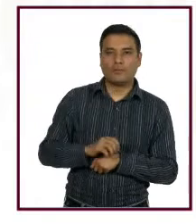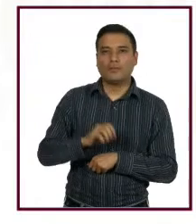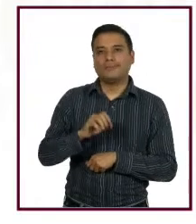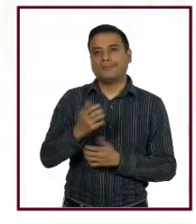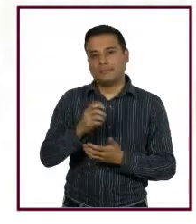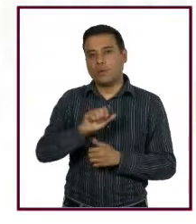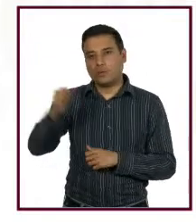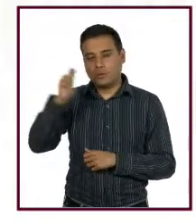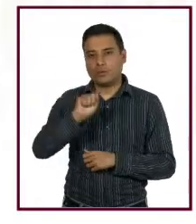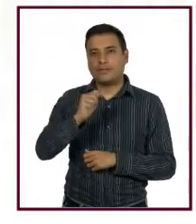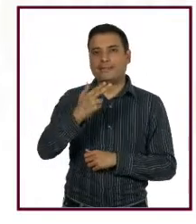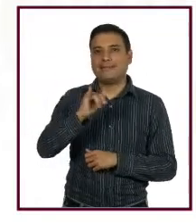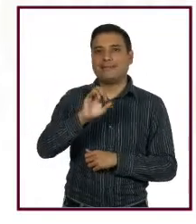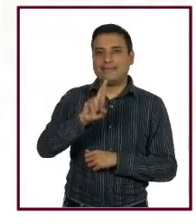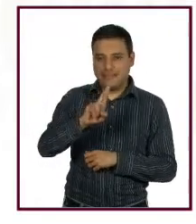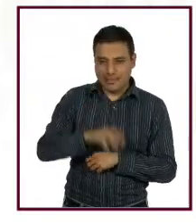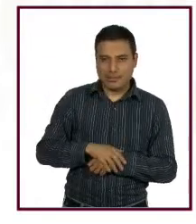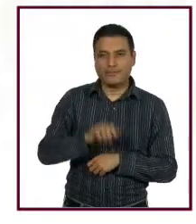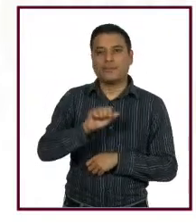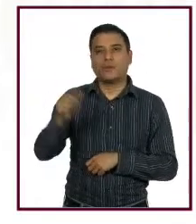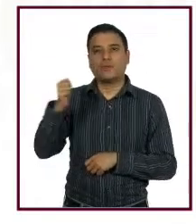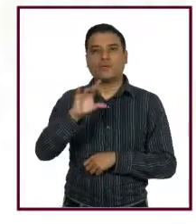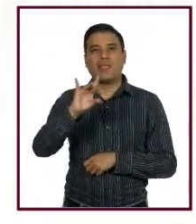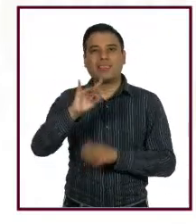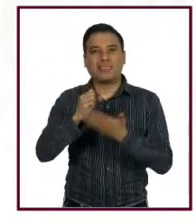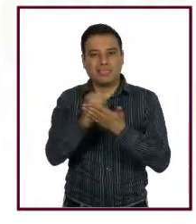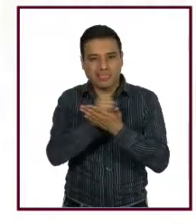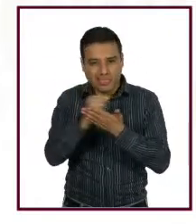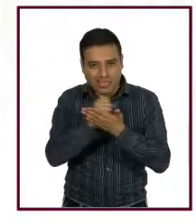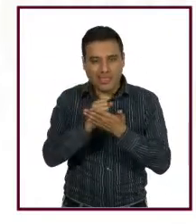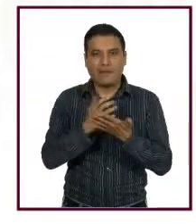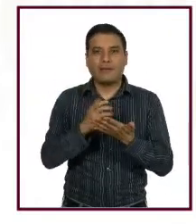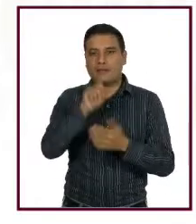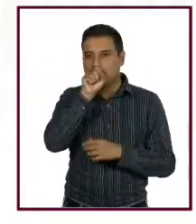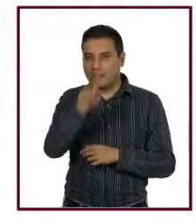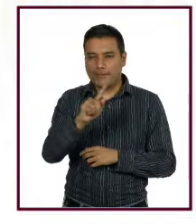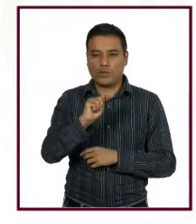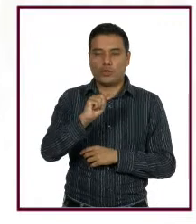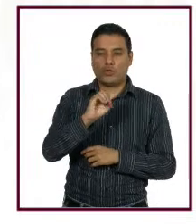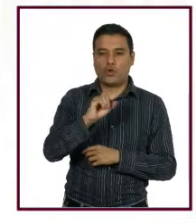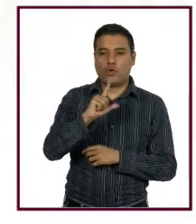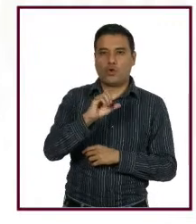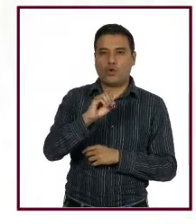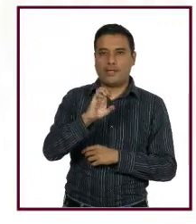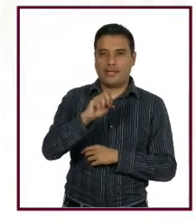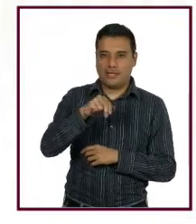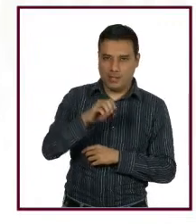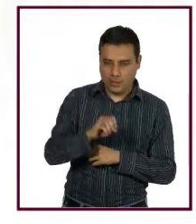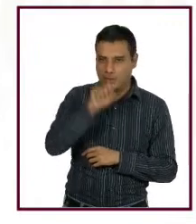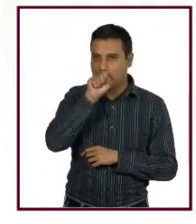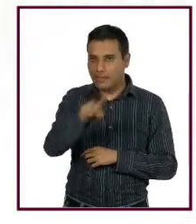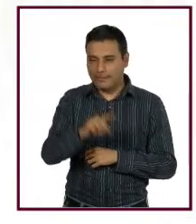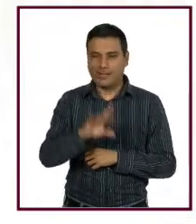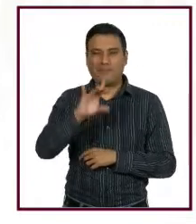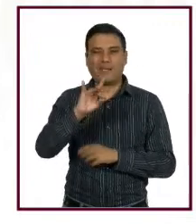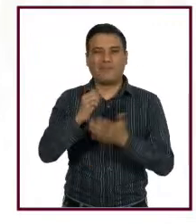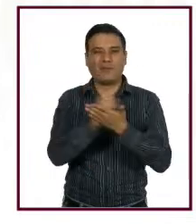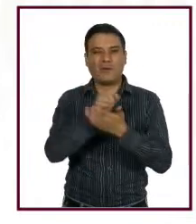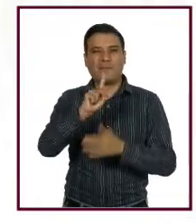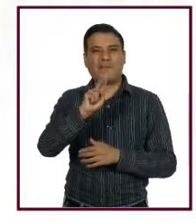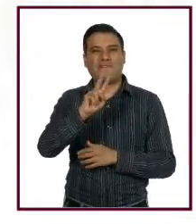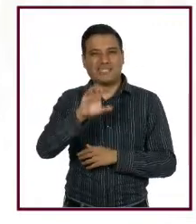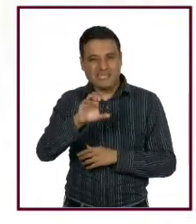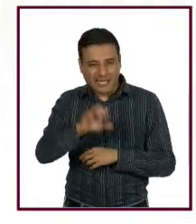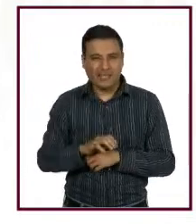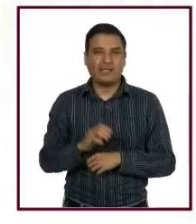thinner, pegamentos, cementos, otro tipo de disolvente que es el tolueno, el pegamento para PVC o limpiador de PVC,